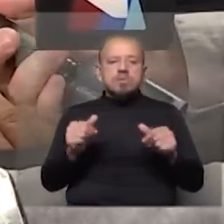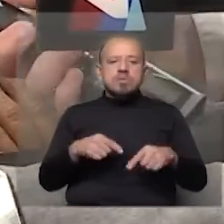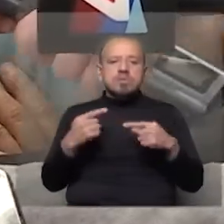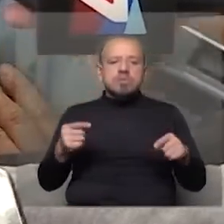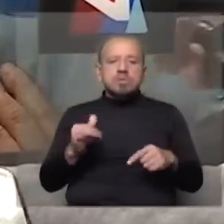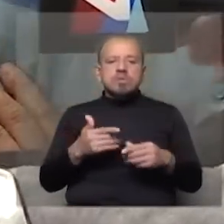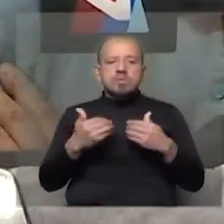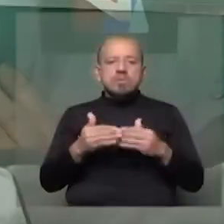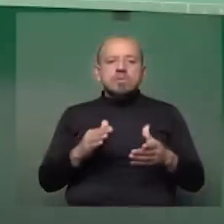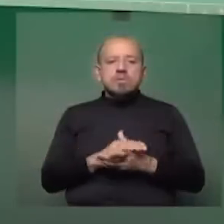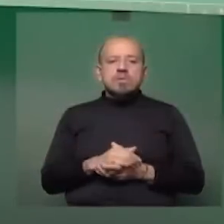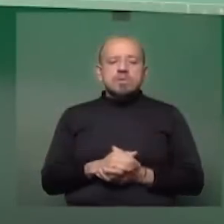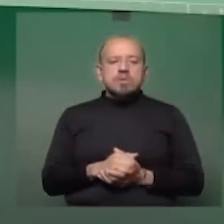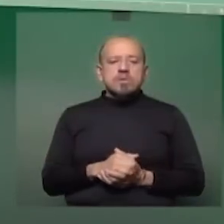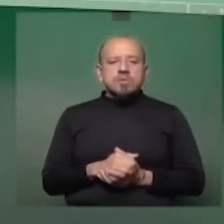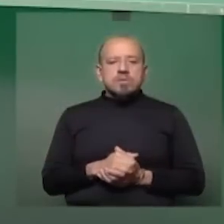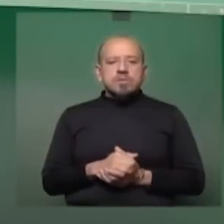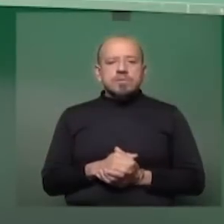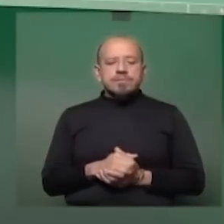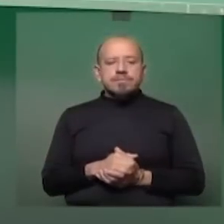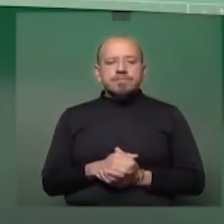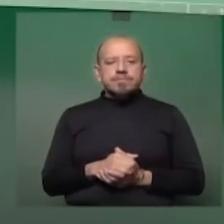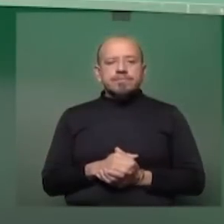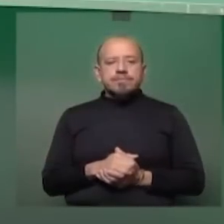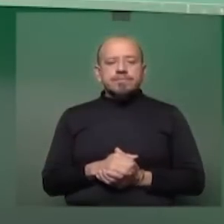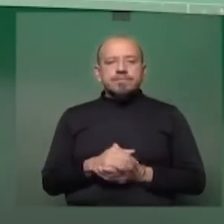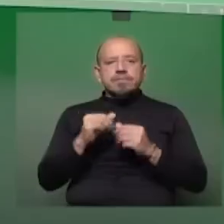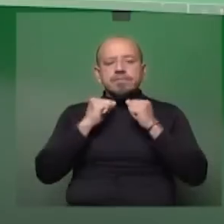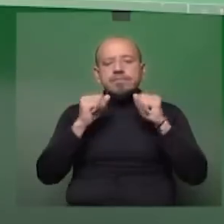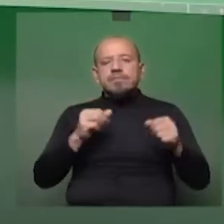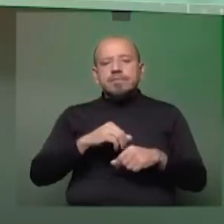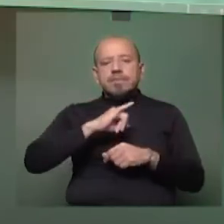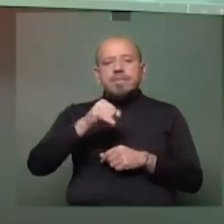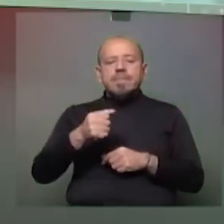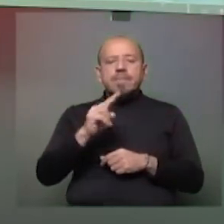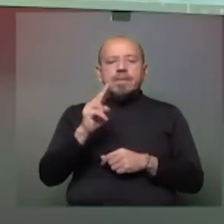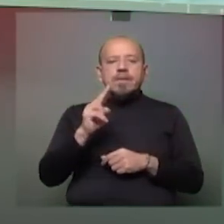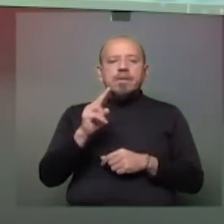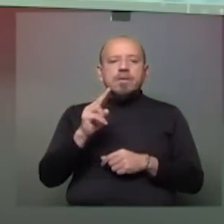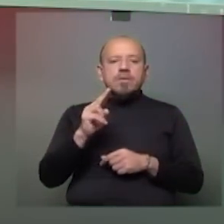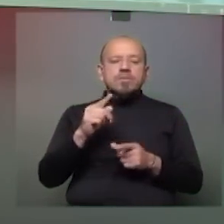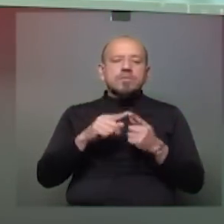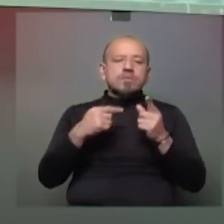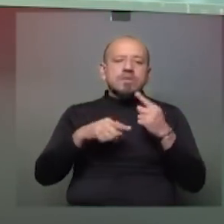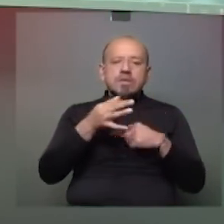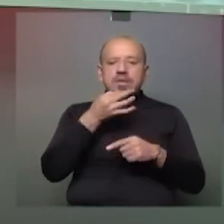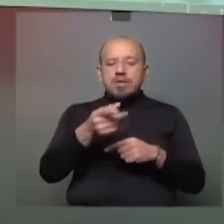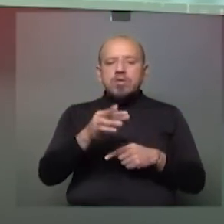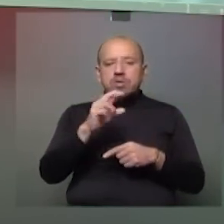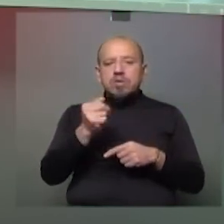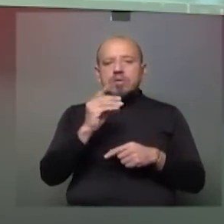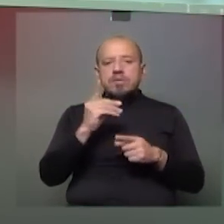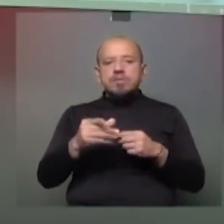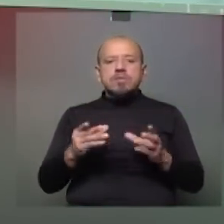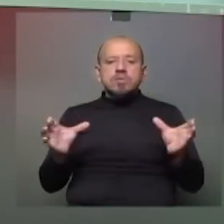empezamos nosotros y el secretario de la junta Nacional de drogas Daniel radío planteó la necesidad de implementar una